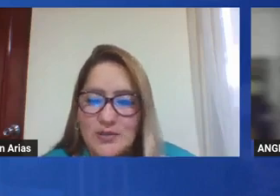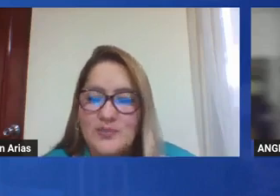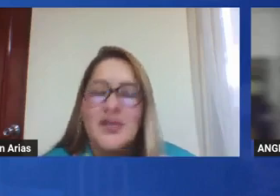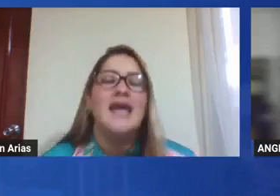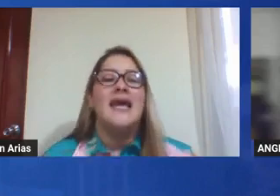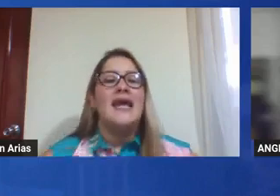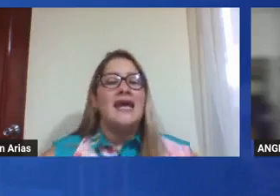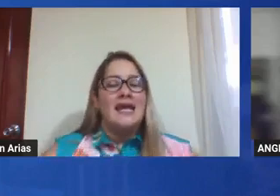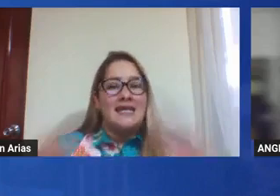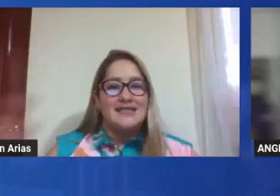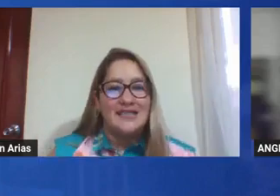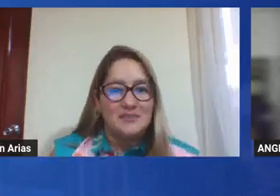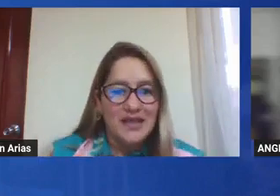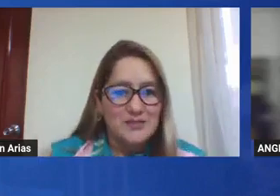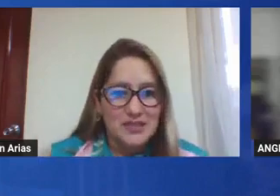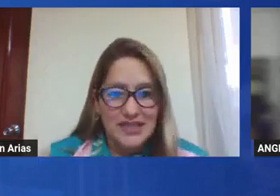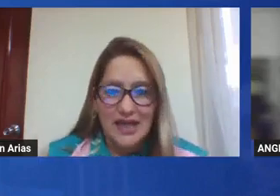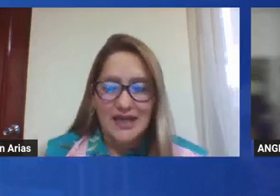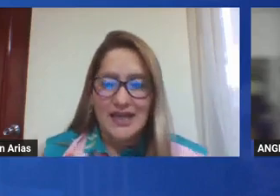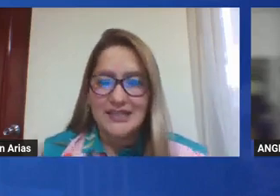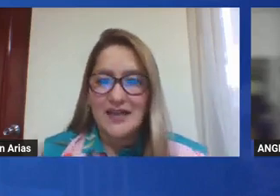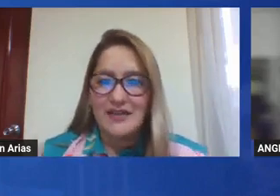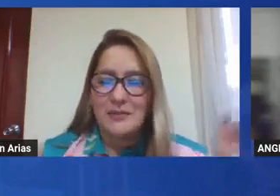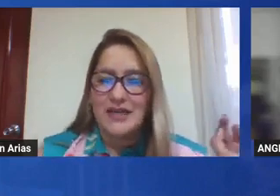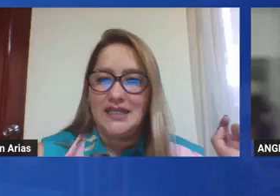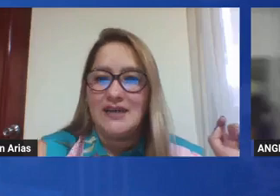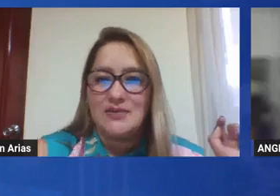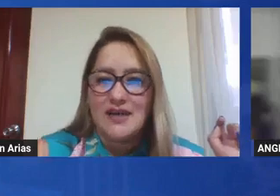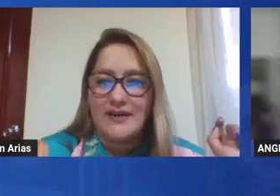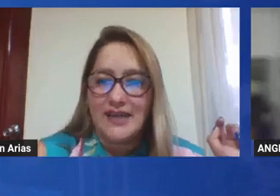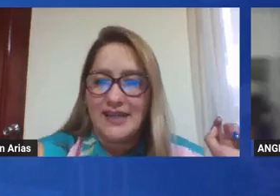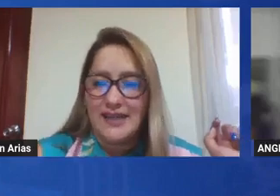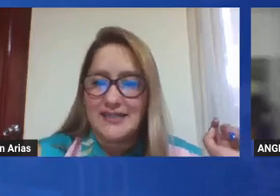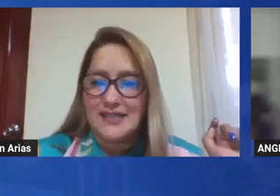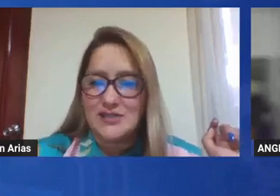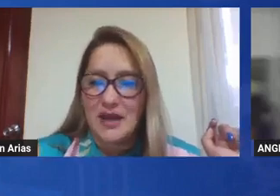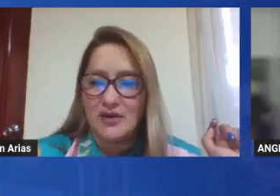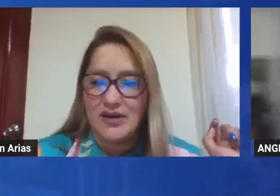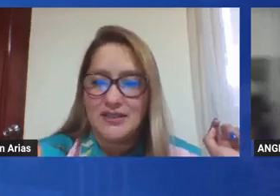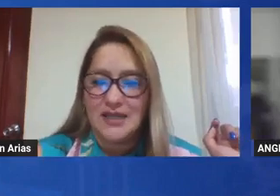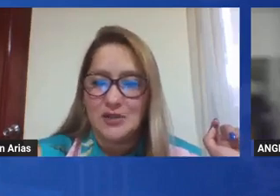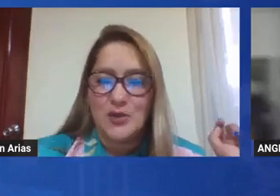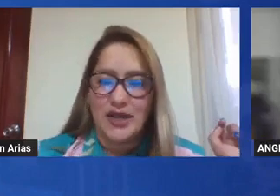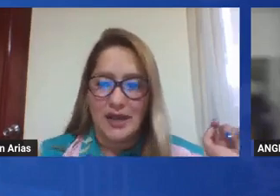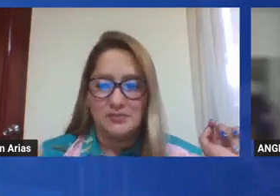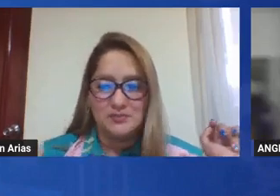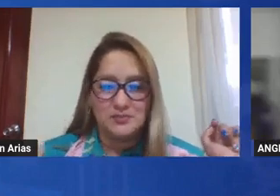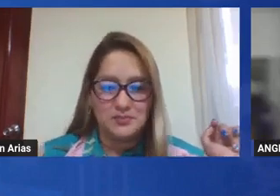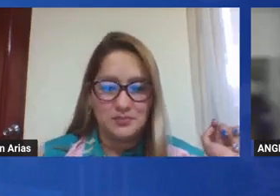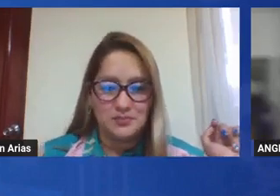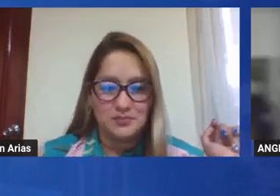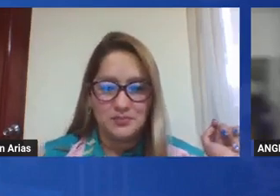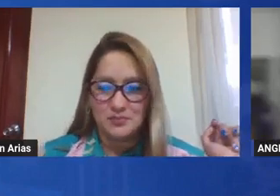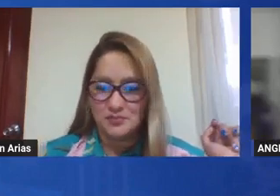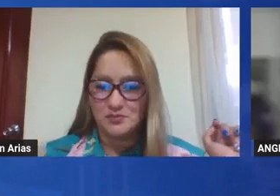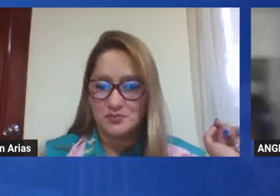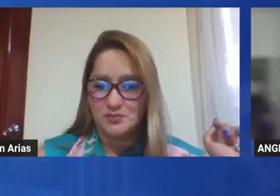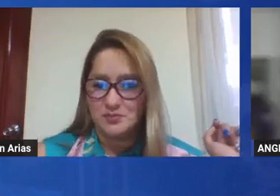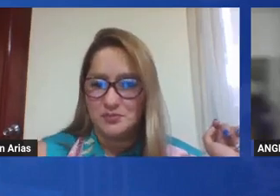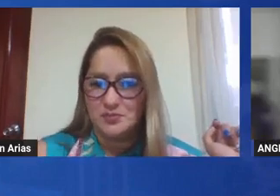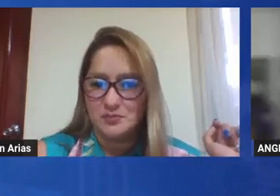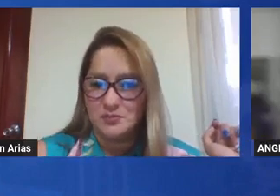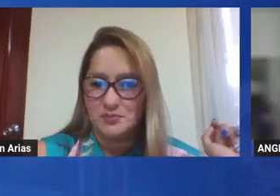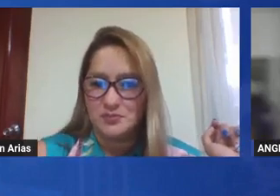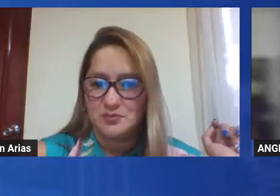Turismo. Sin más, pues nada, Angelita, bienvenida. Vamos a ver quiénes se nos van conectando por acá.